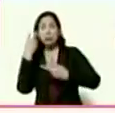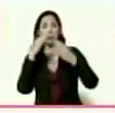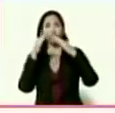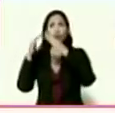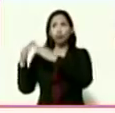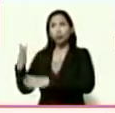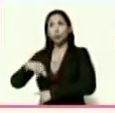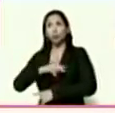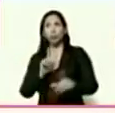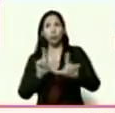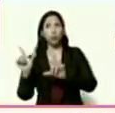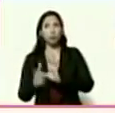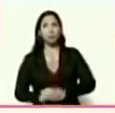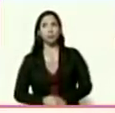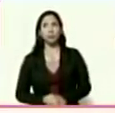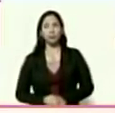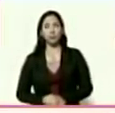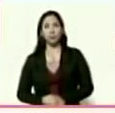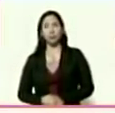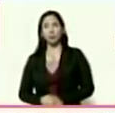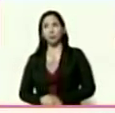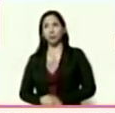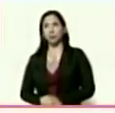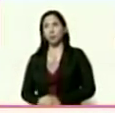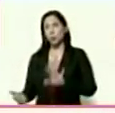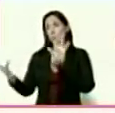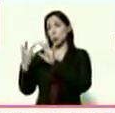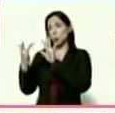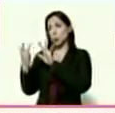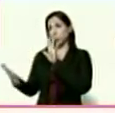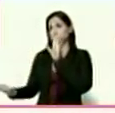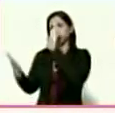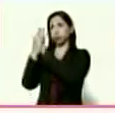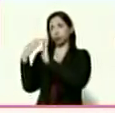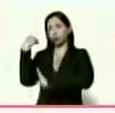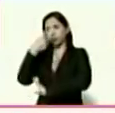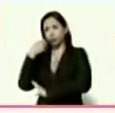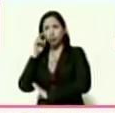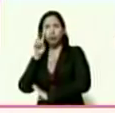hemos contactado de manera directa, personal, cara a cara,